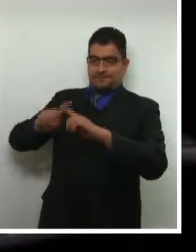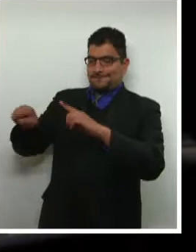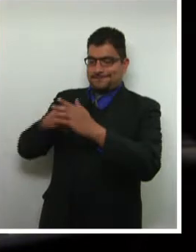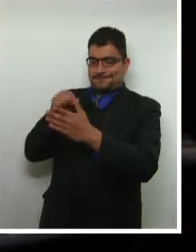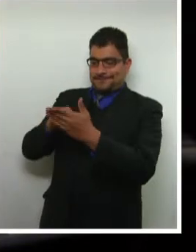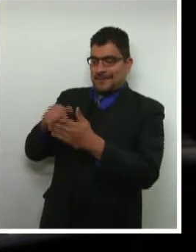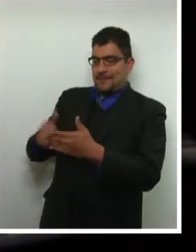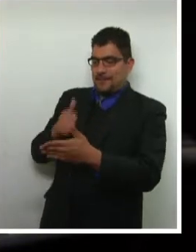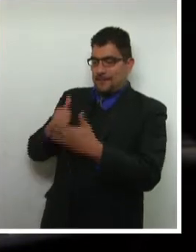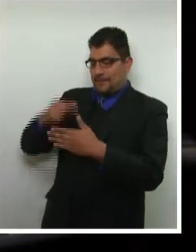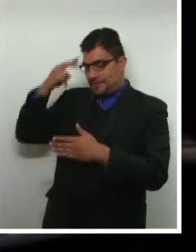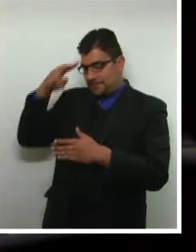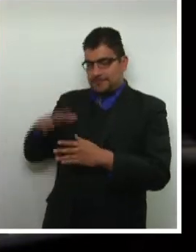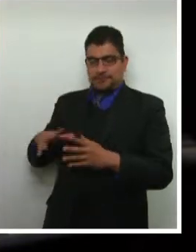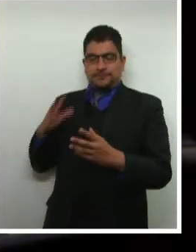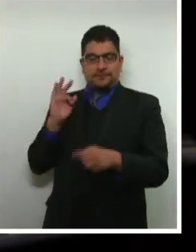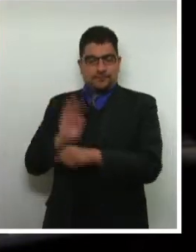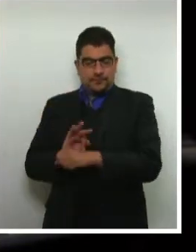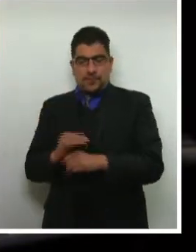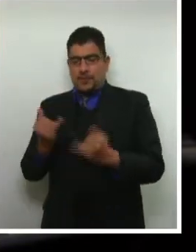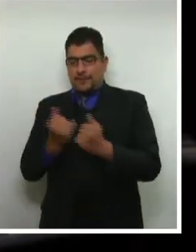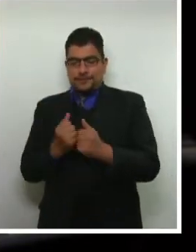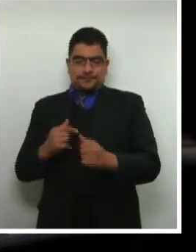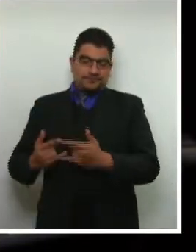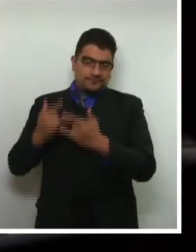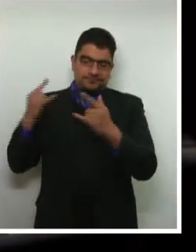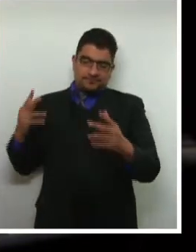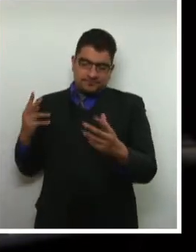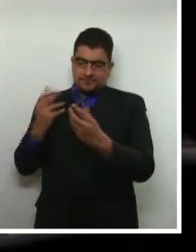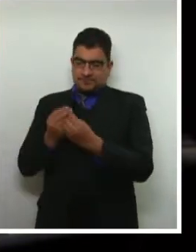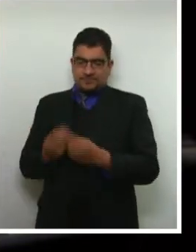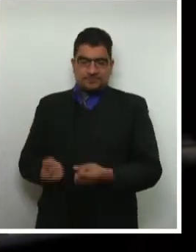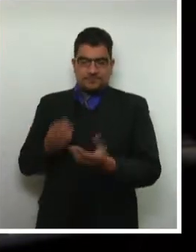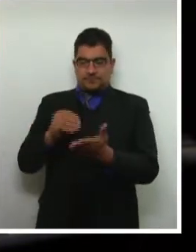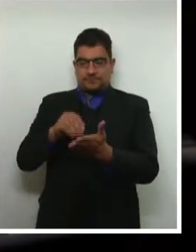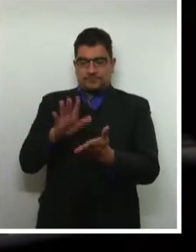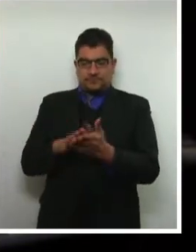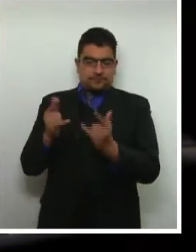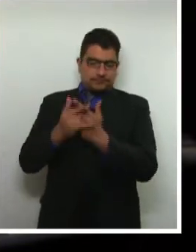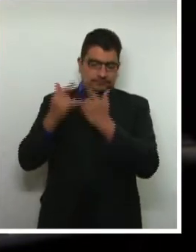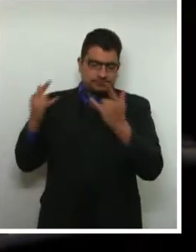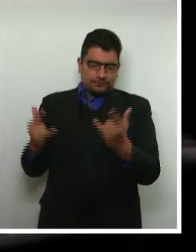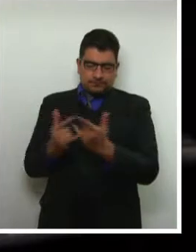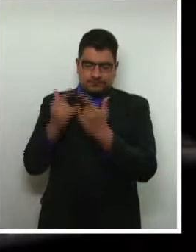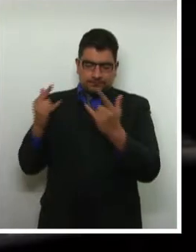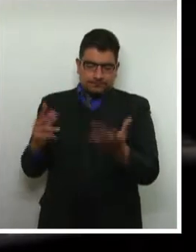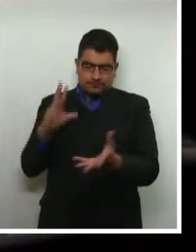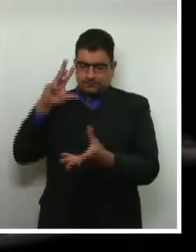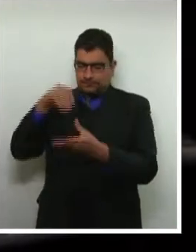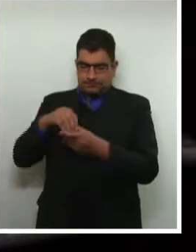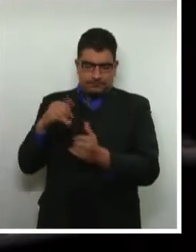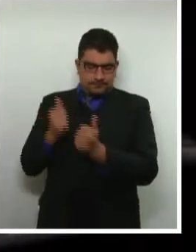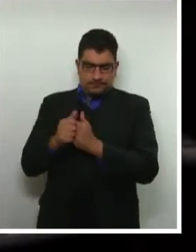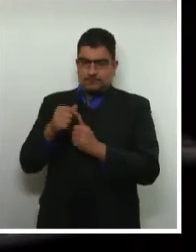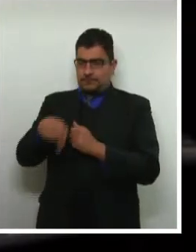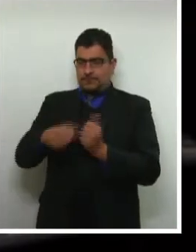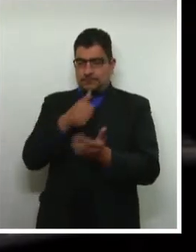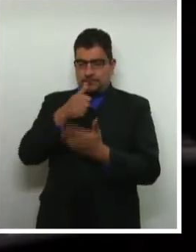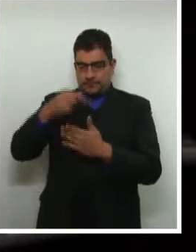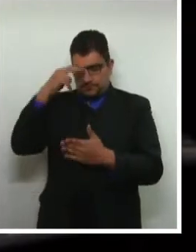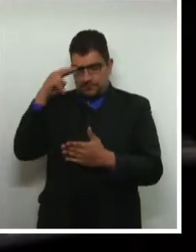como la preservación del patrimonio oral, el registro de la memoria y la historia de nuestra